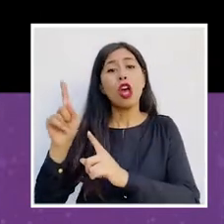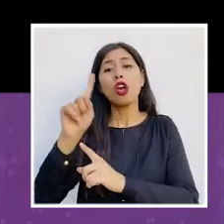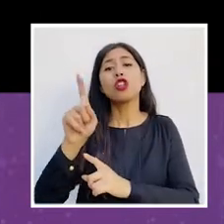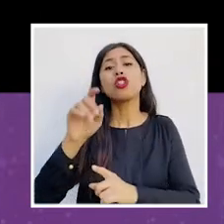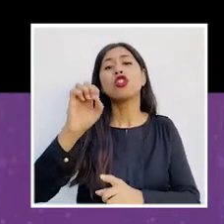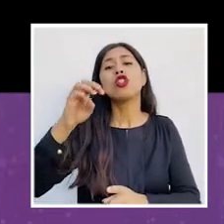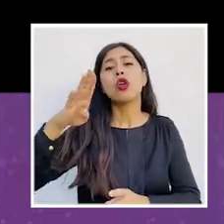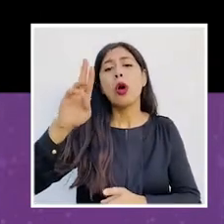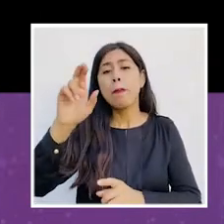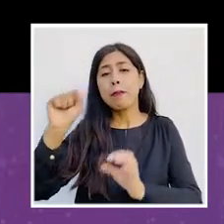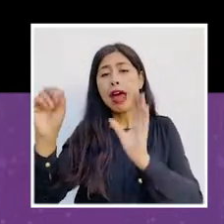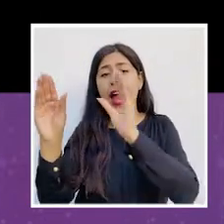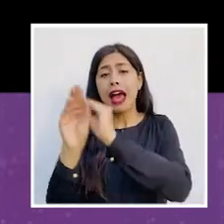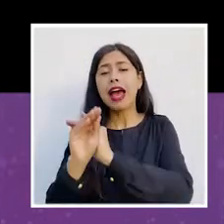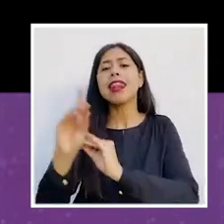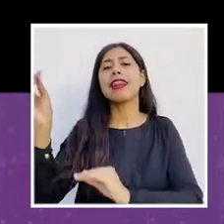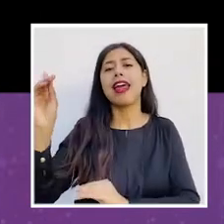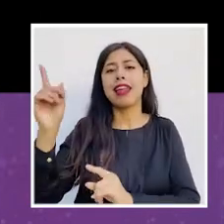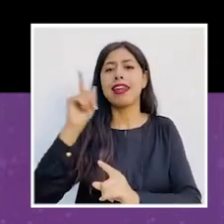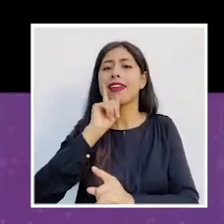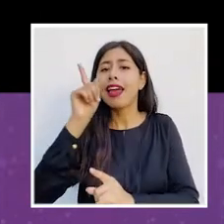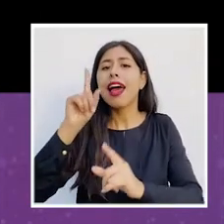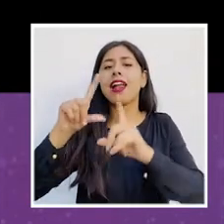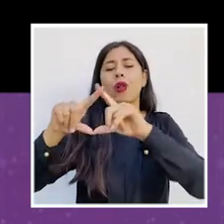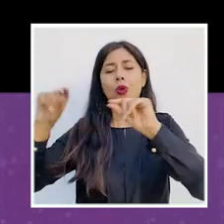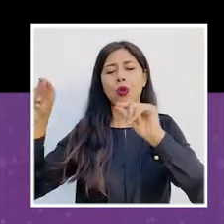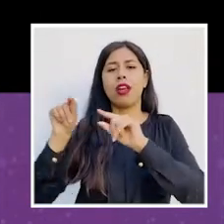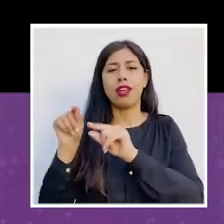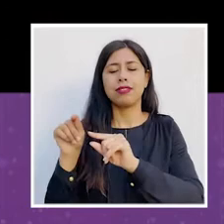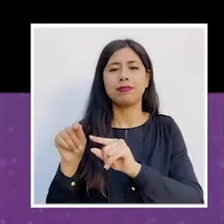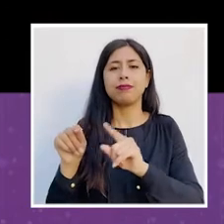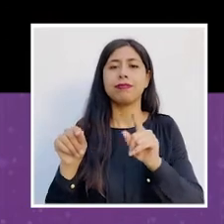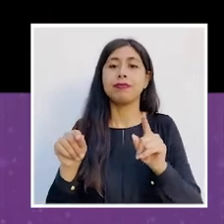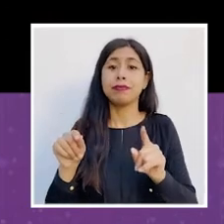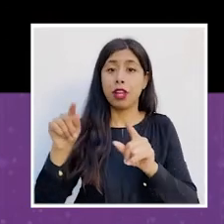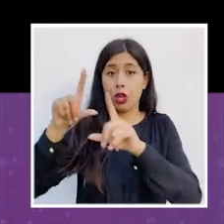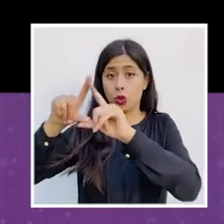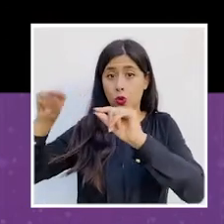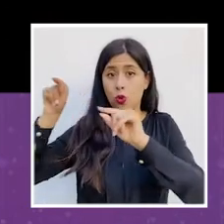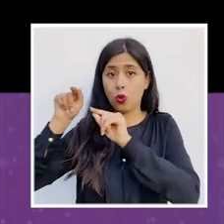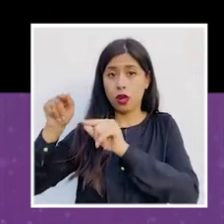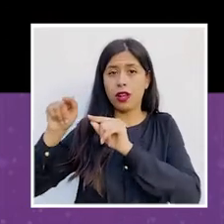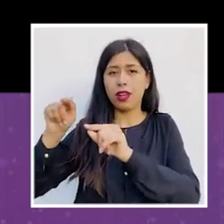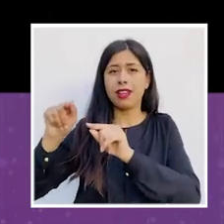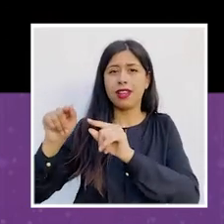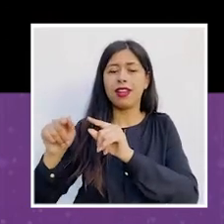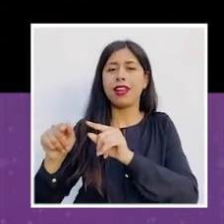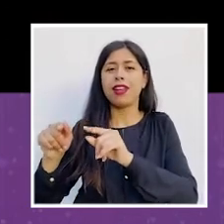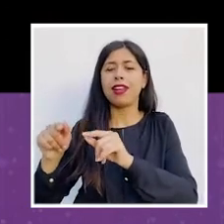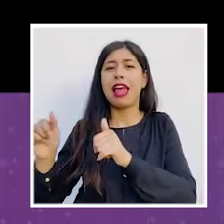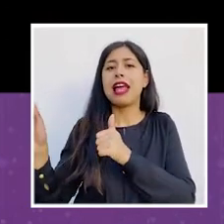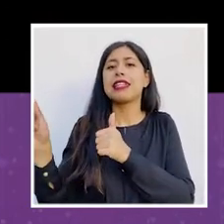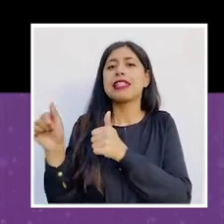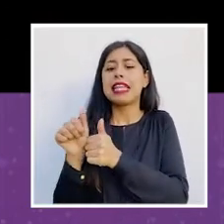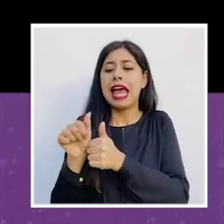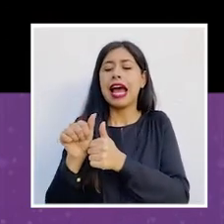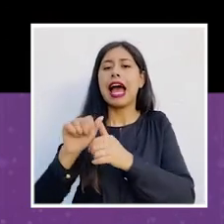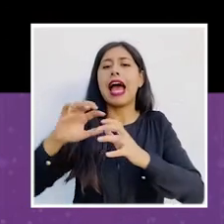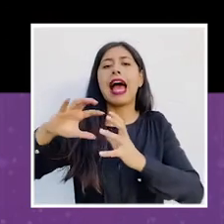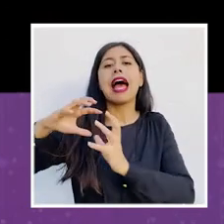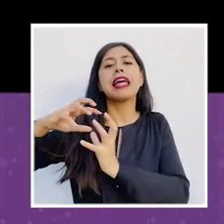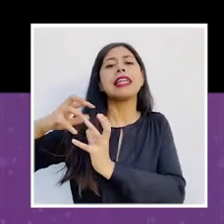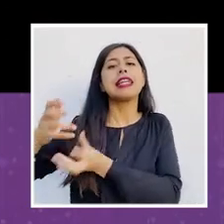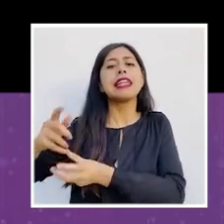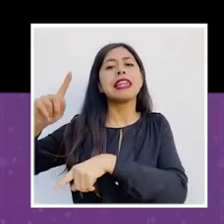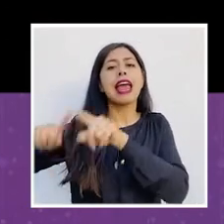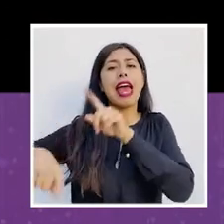de sombra está a la derecha, que es la luna. La luna está cerca de la Tierra.